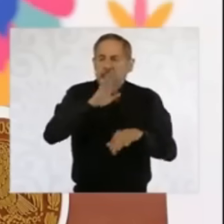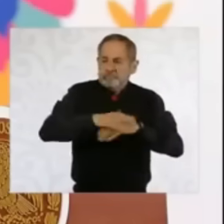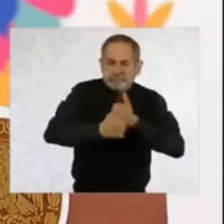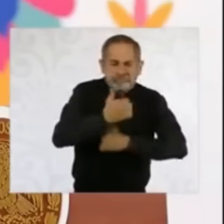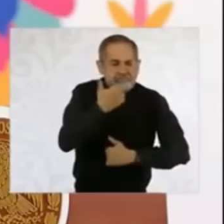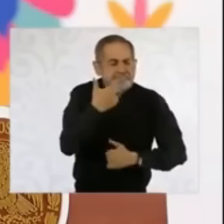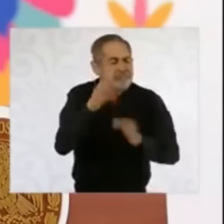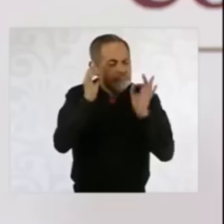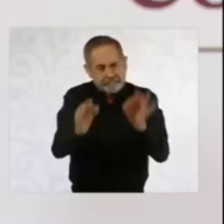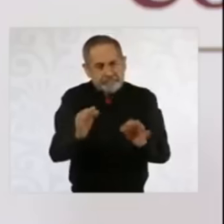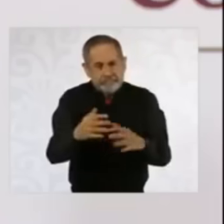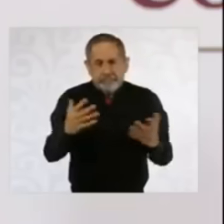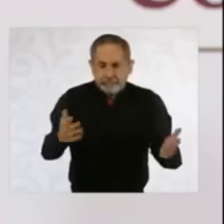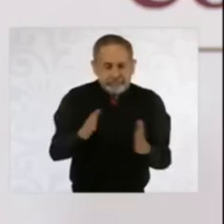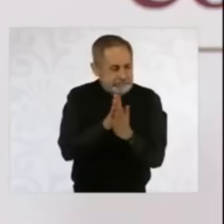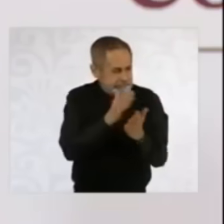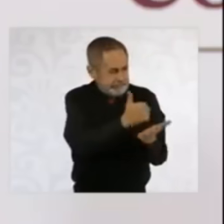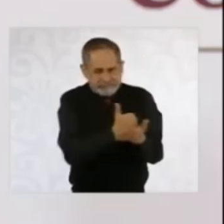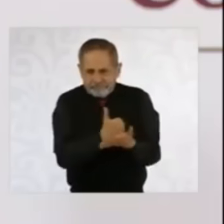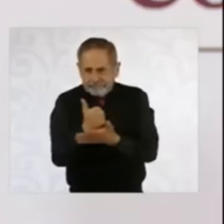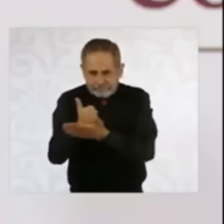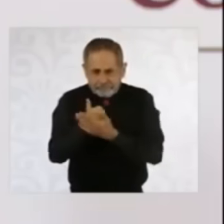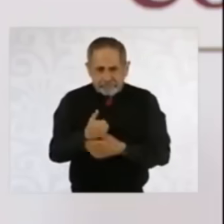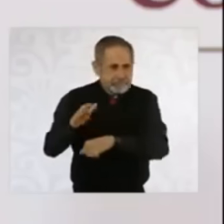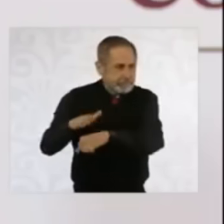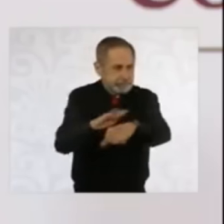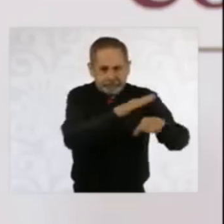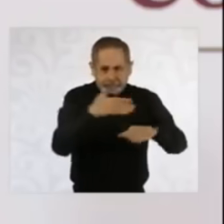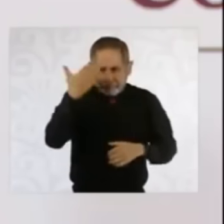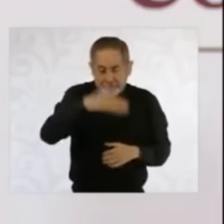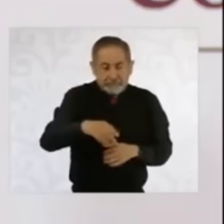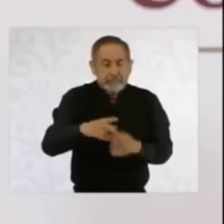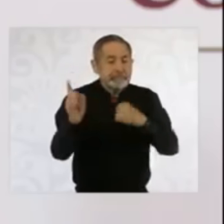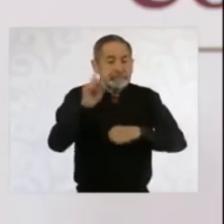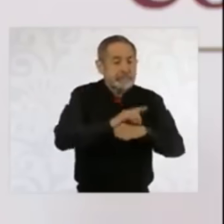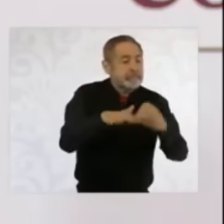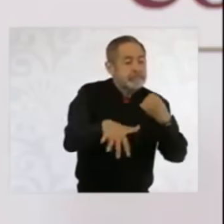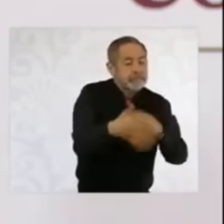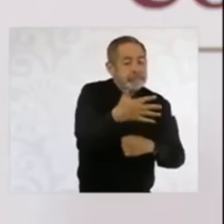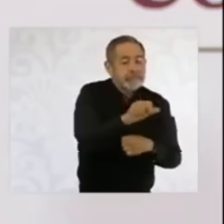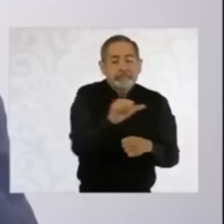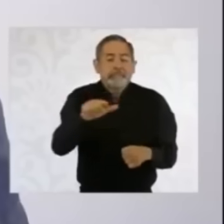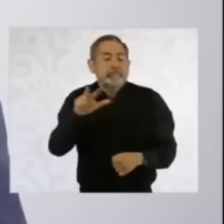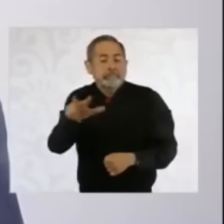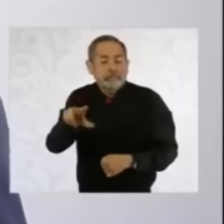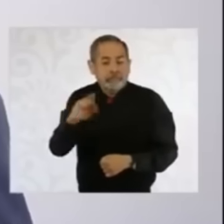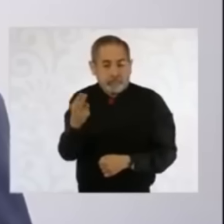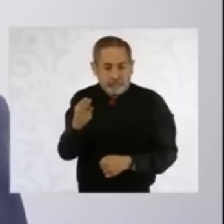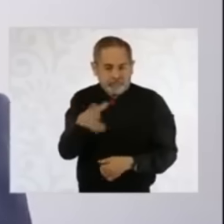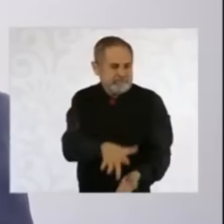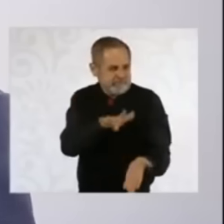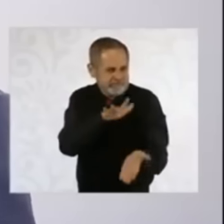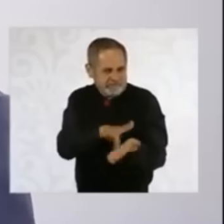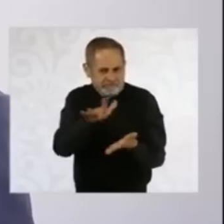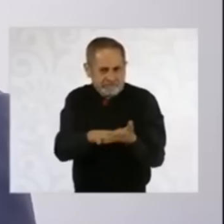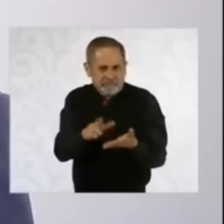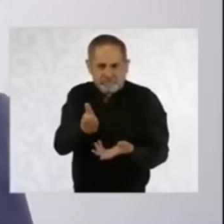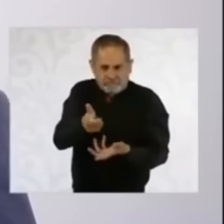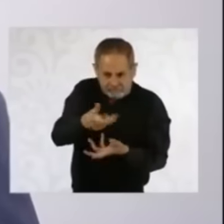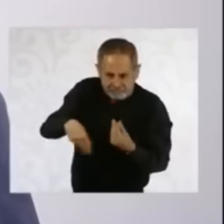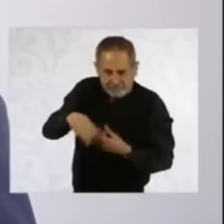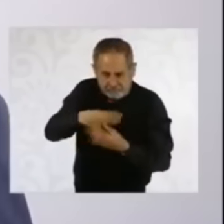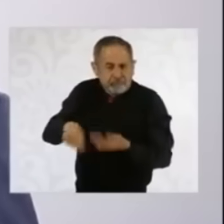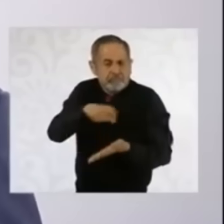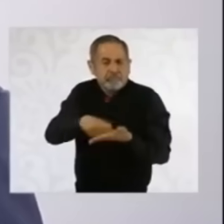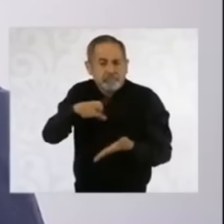mexicanos y estas iniciativas son prueba de ello no solo se están reforzando los programas sociales sino que también se está apoyando al